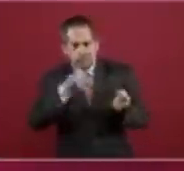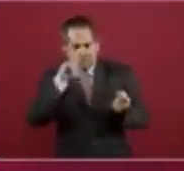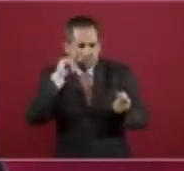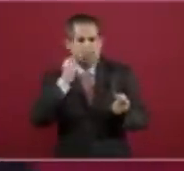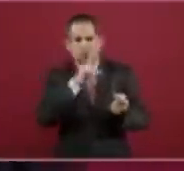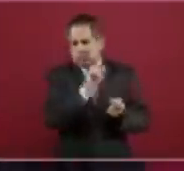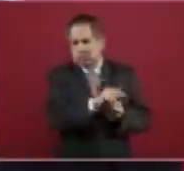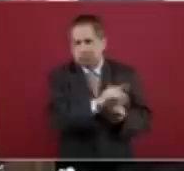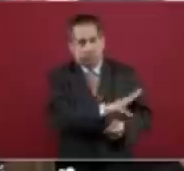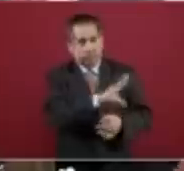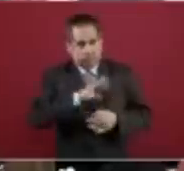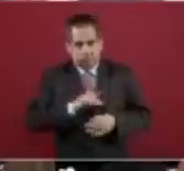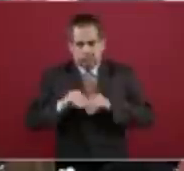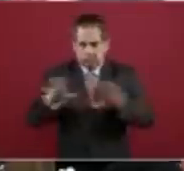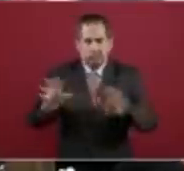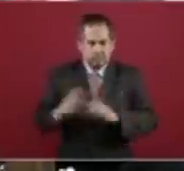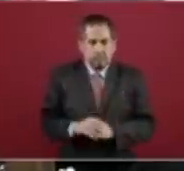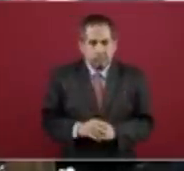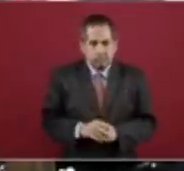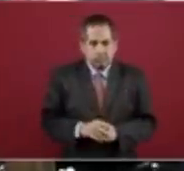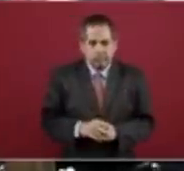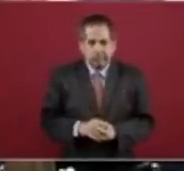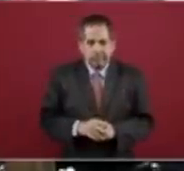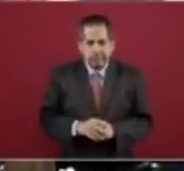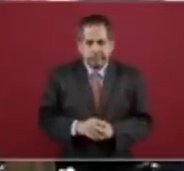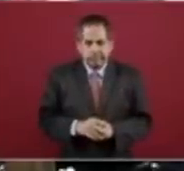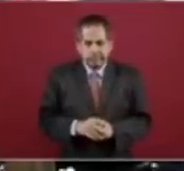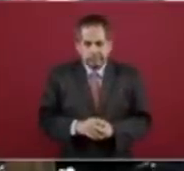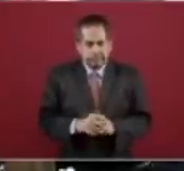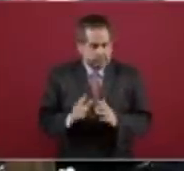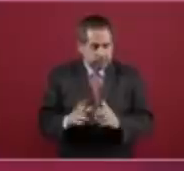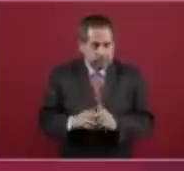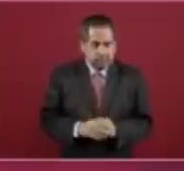humillados. Entonces, ya